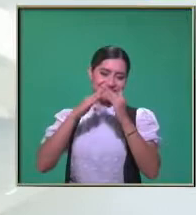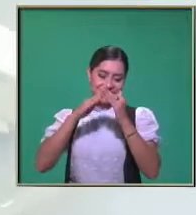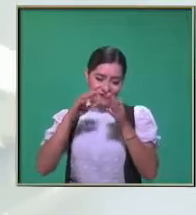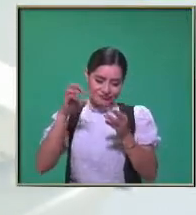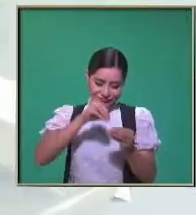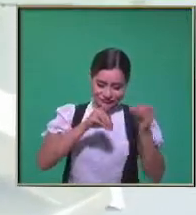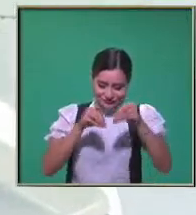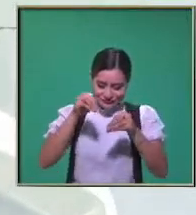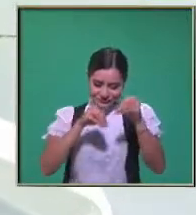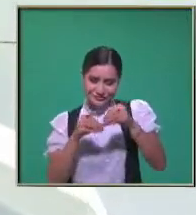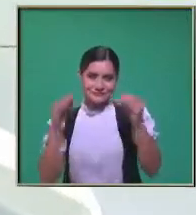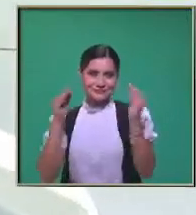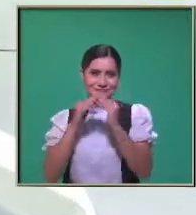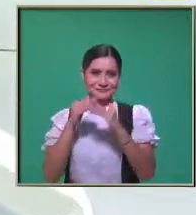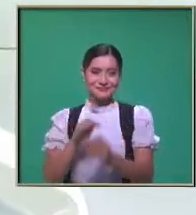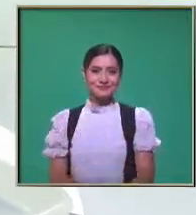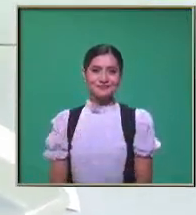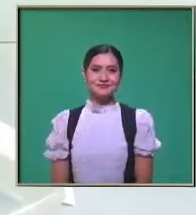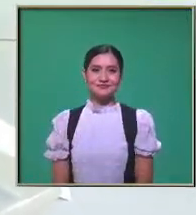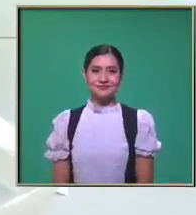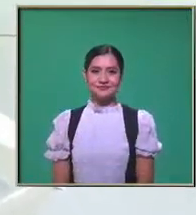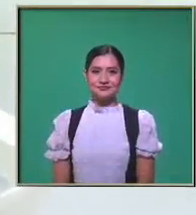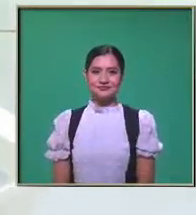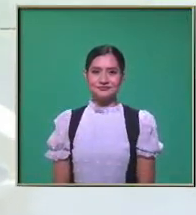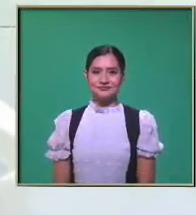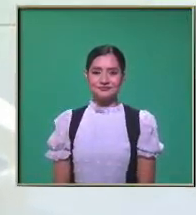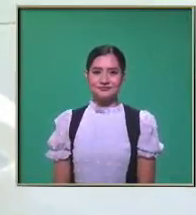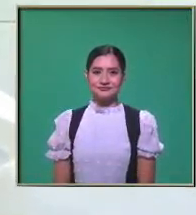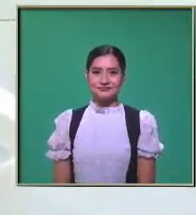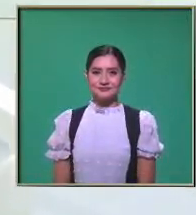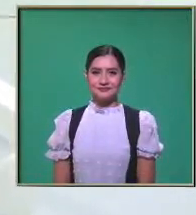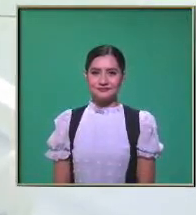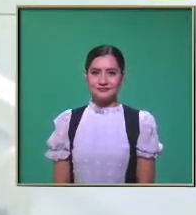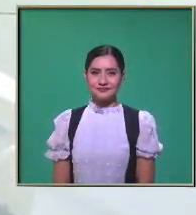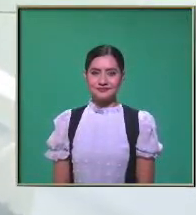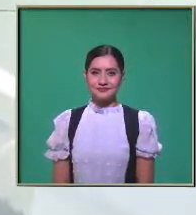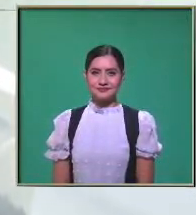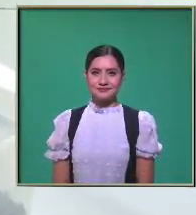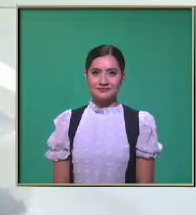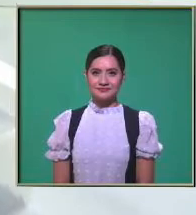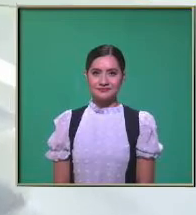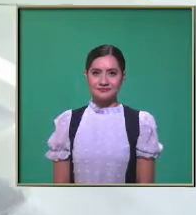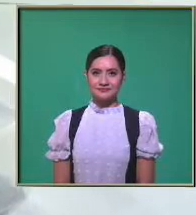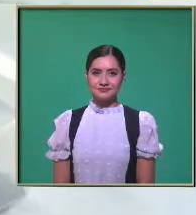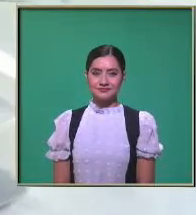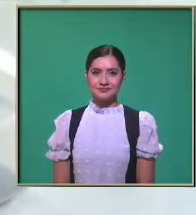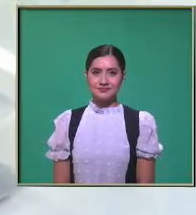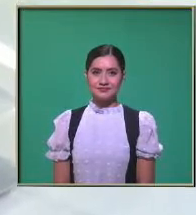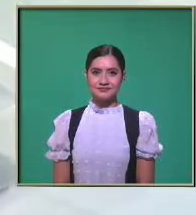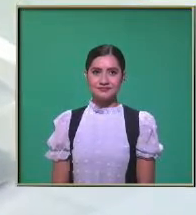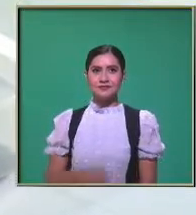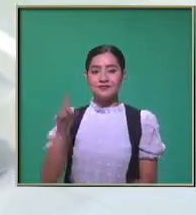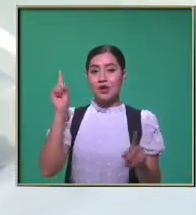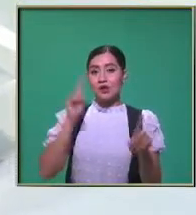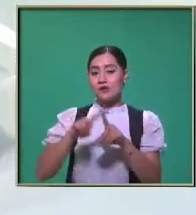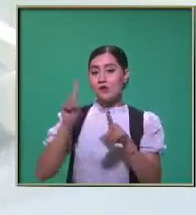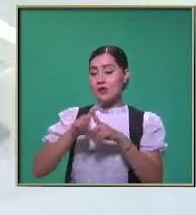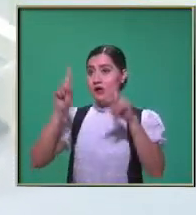Aquí está, ¿qué está también aquí presente entonces, Clau? Pues la estética, ¿no? El que podamos crear a lo mejor algunas obras de